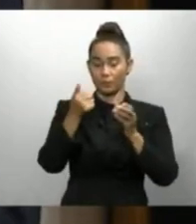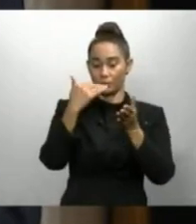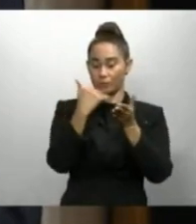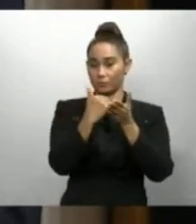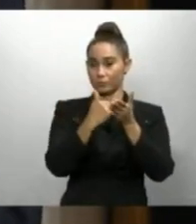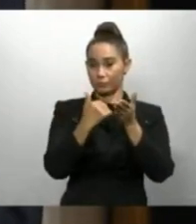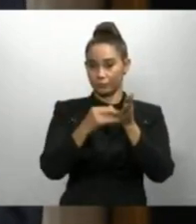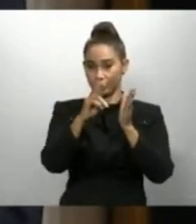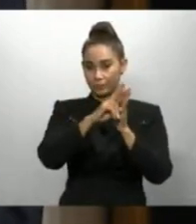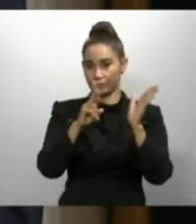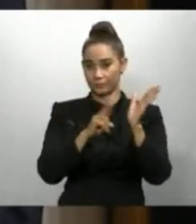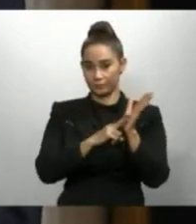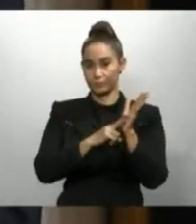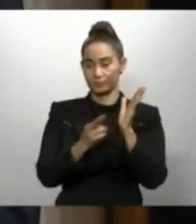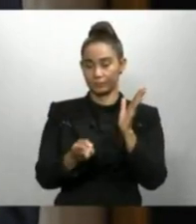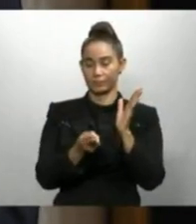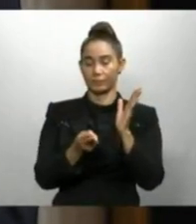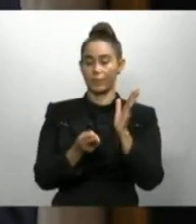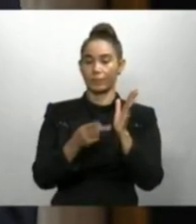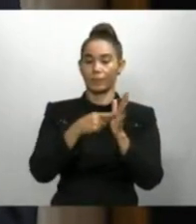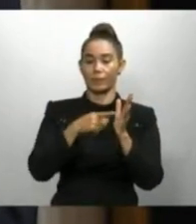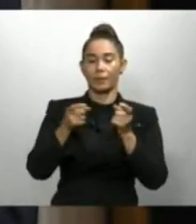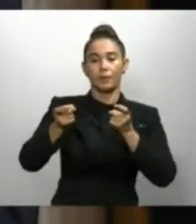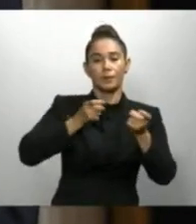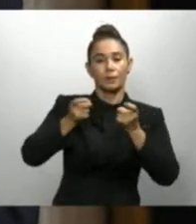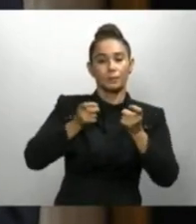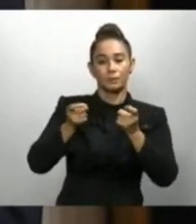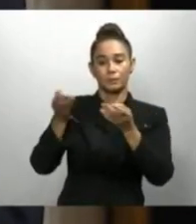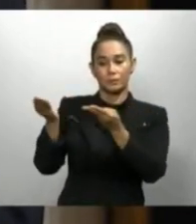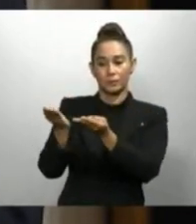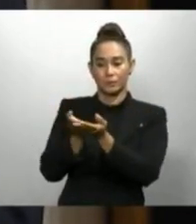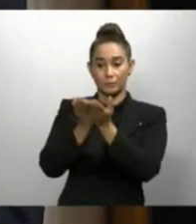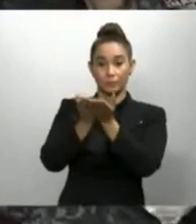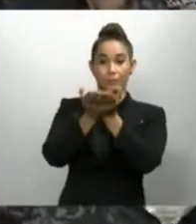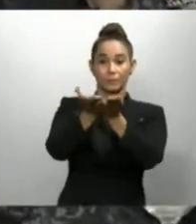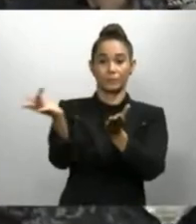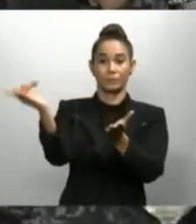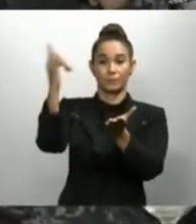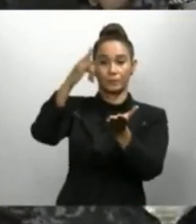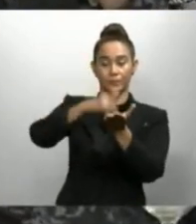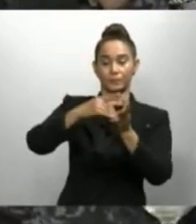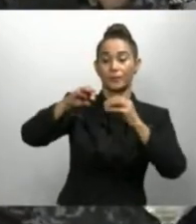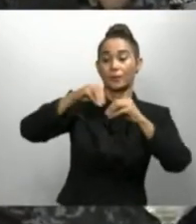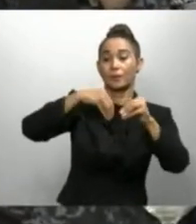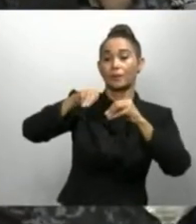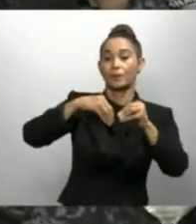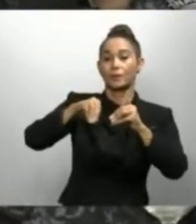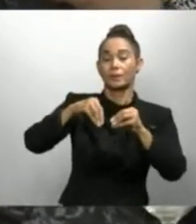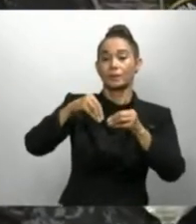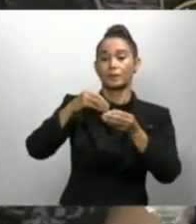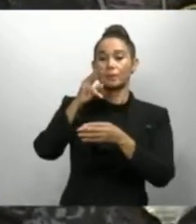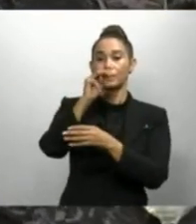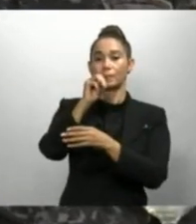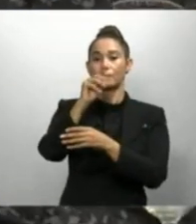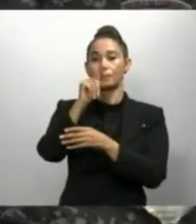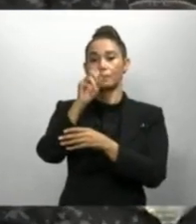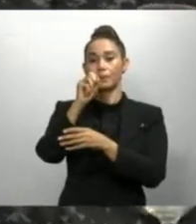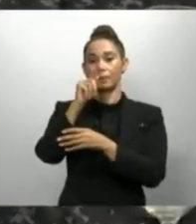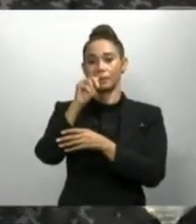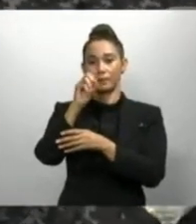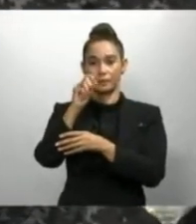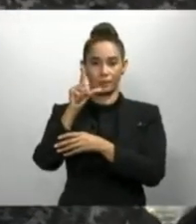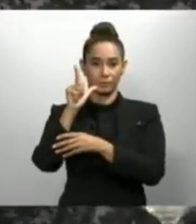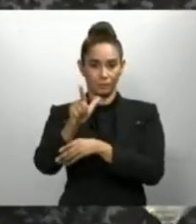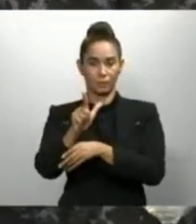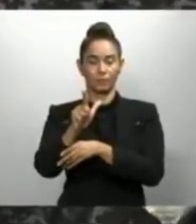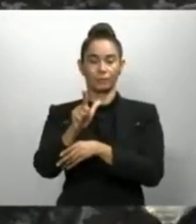adicionales relativas al control de la importación y comercialización en el país de los